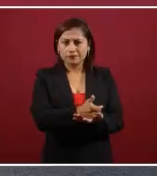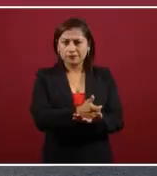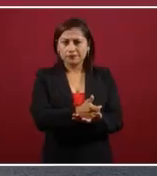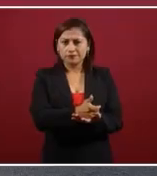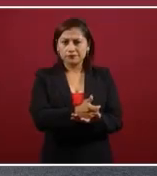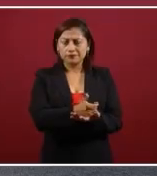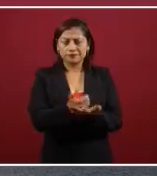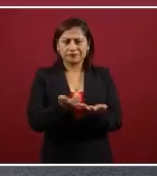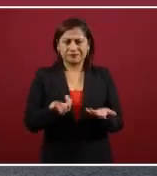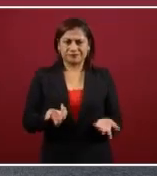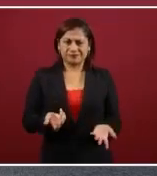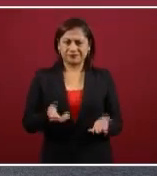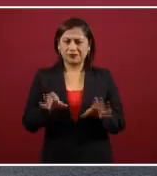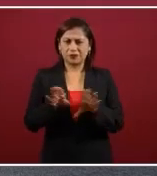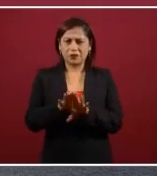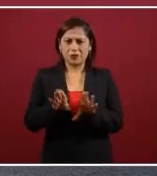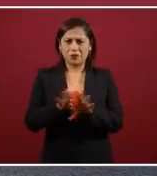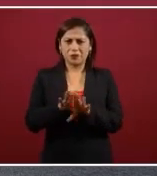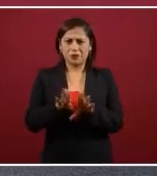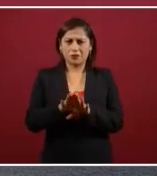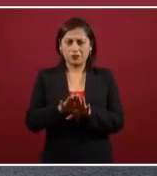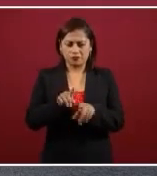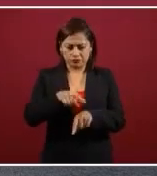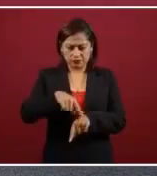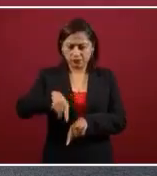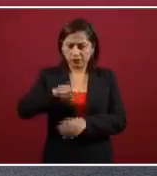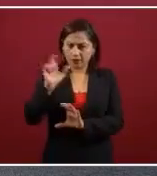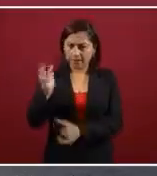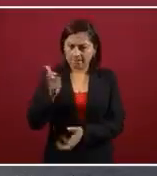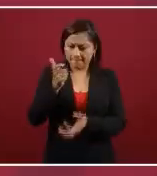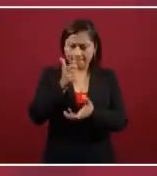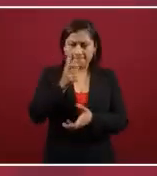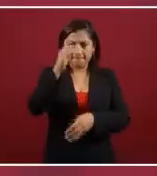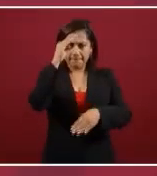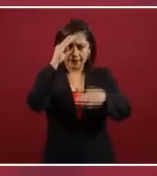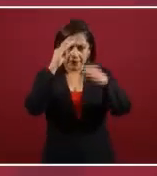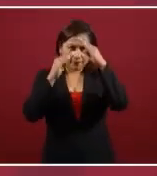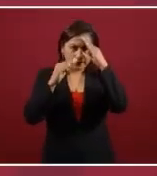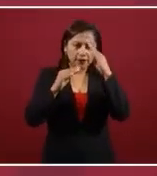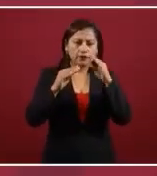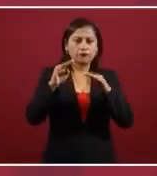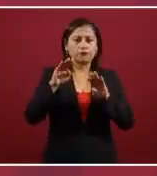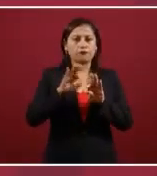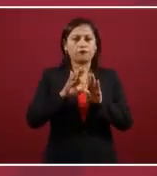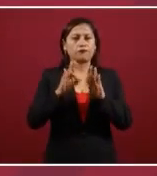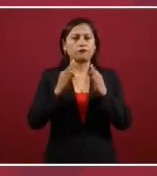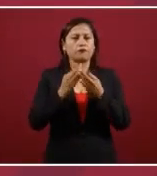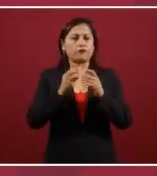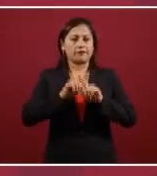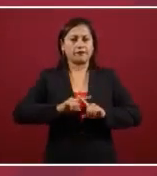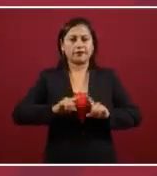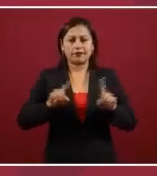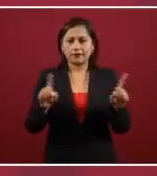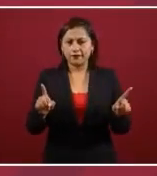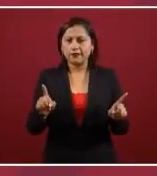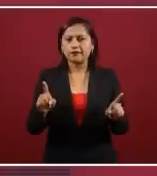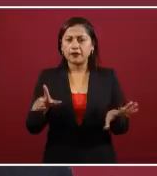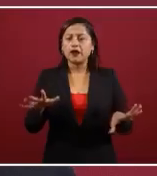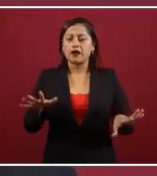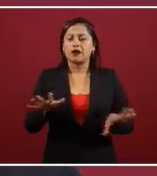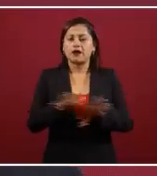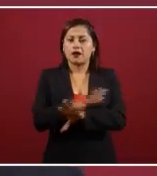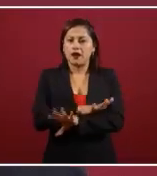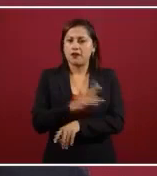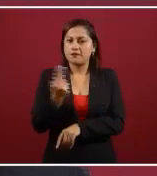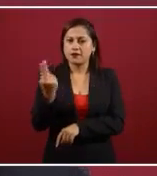Todo mundo tiene que hacer una renovación, un cambio. Y en el caso de las universidades, como en el